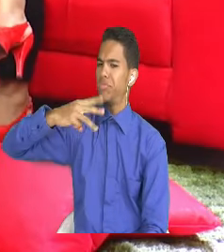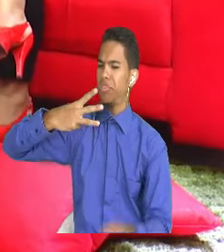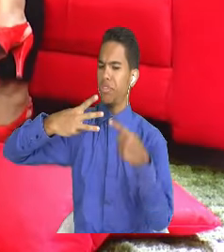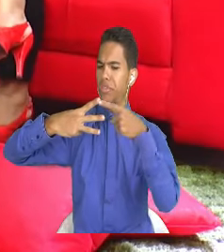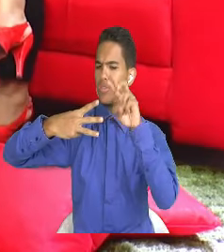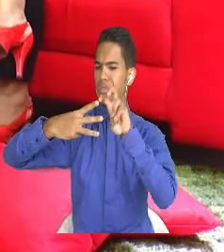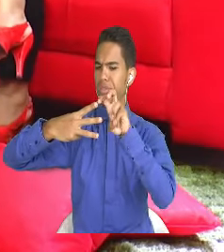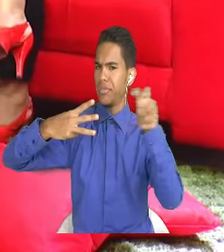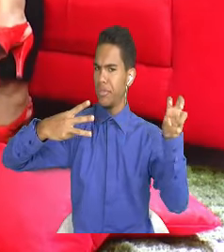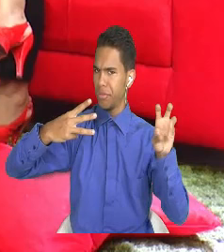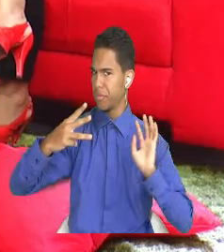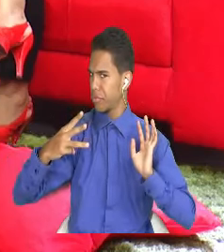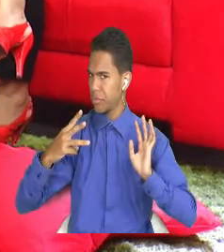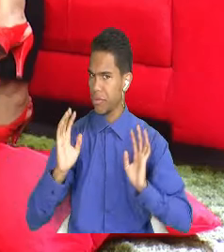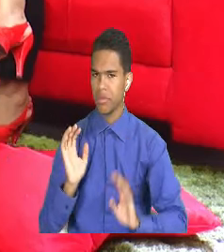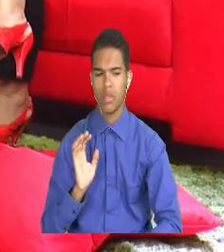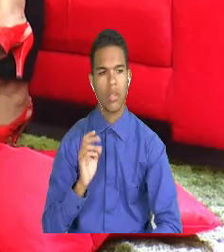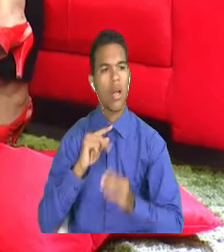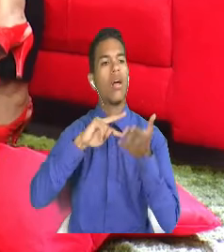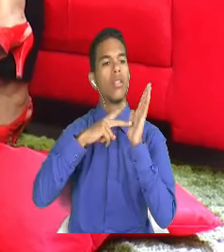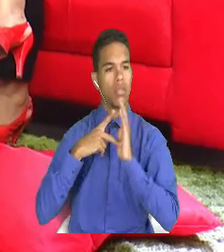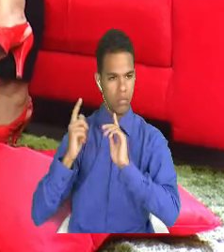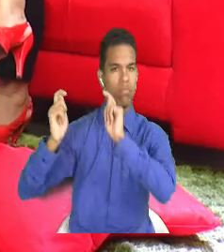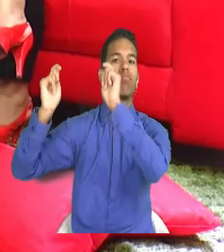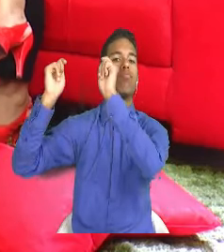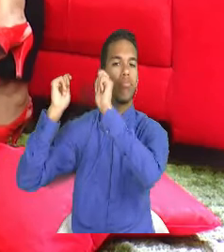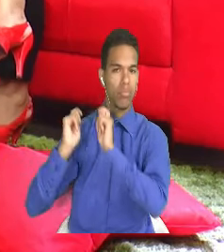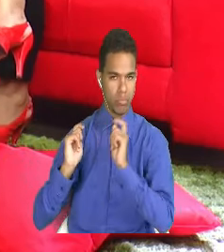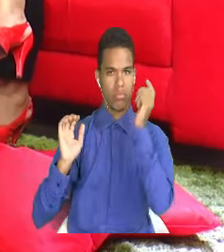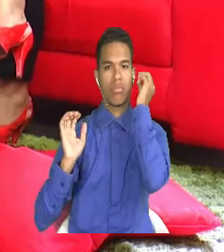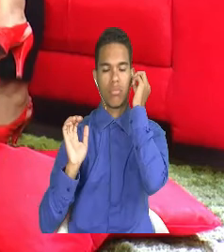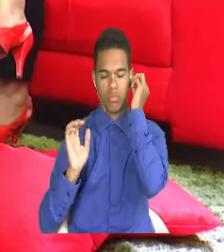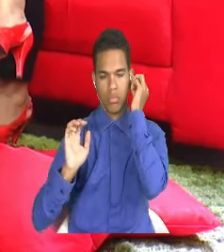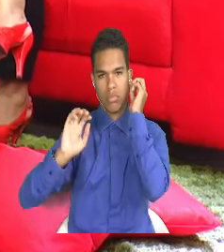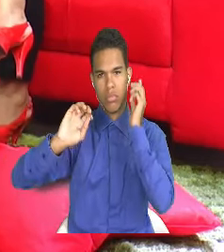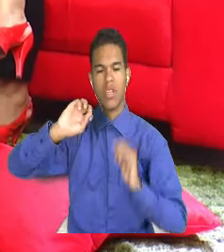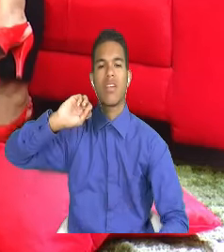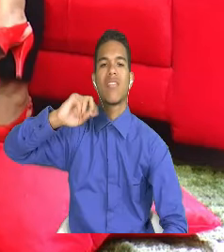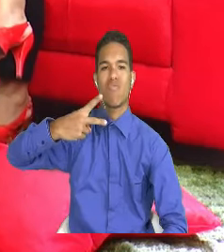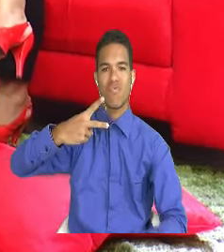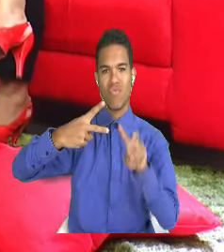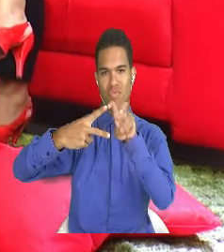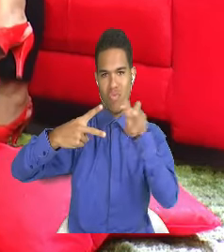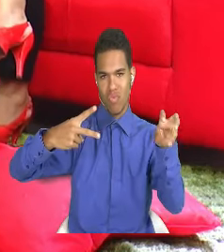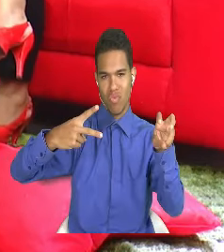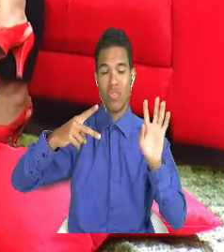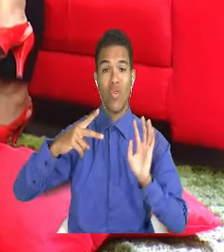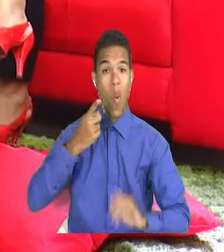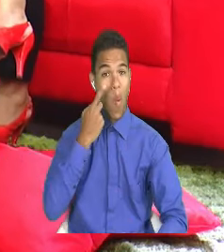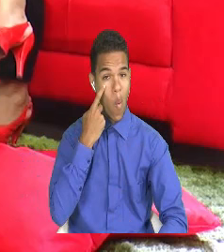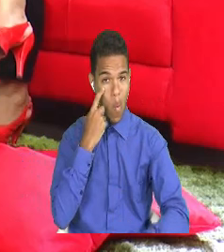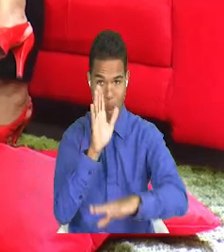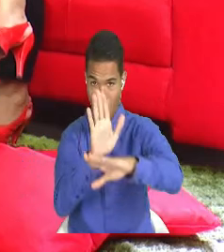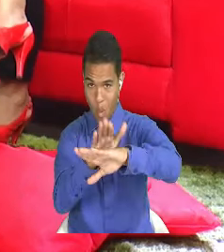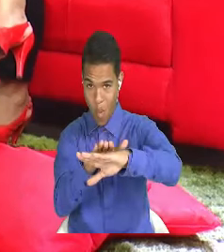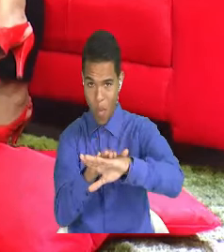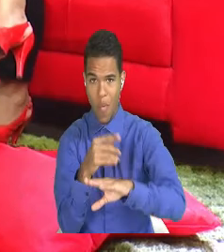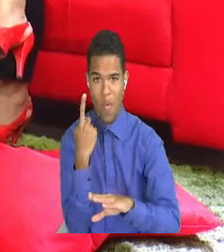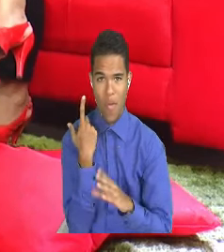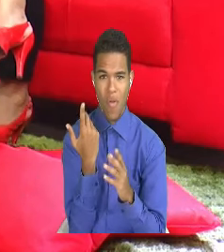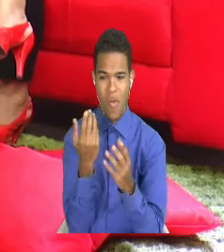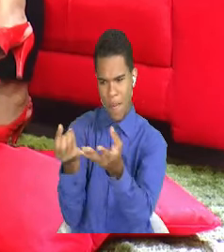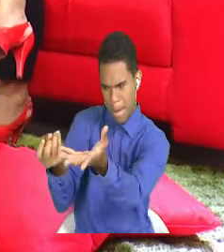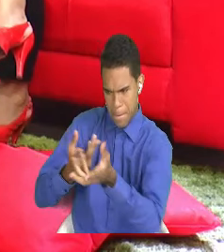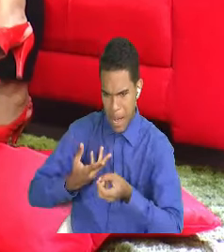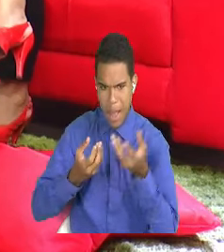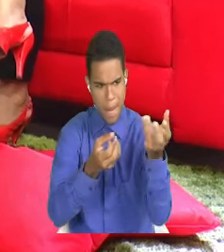Pues nosotros en este momento estamos habilitados en mediana complejidad de segundo nivel. Sin embargo, con todos estos equipos y toda esta tecnología, la idea